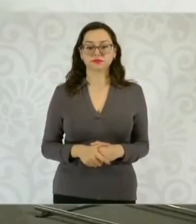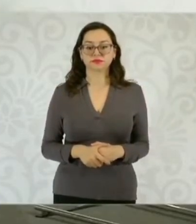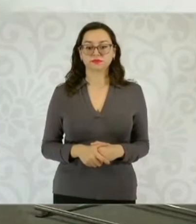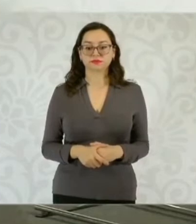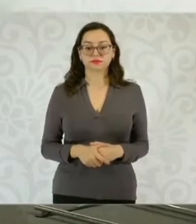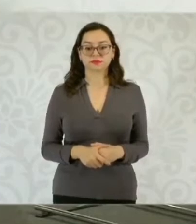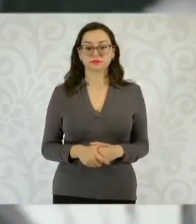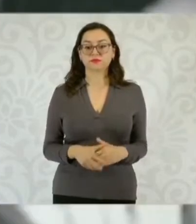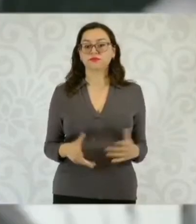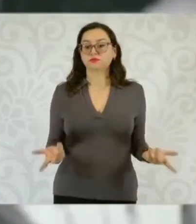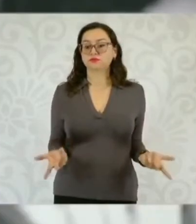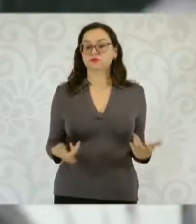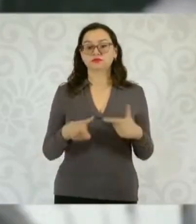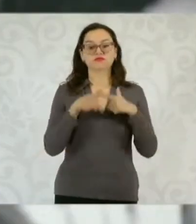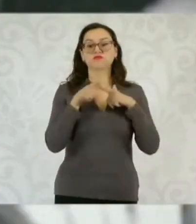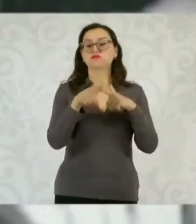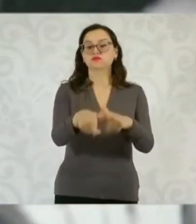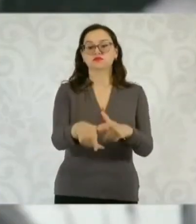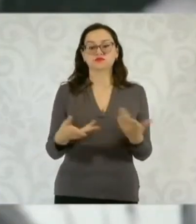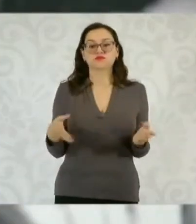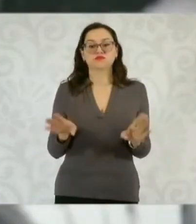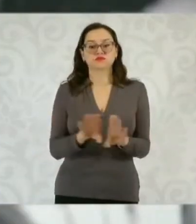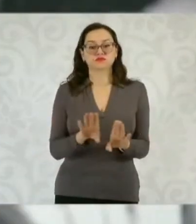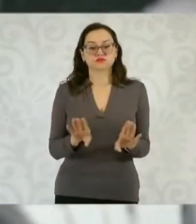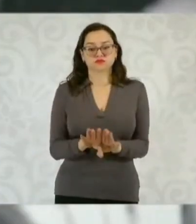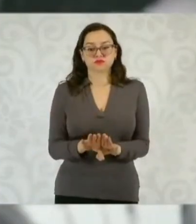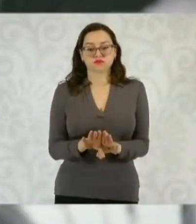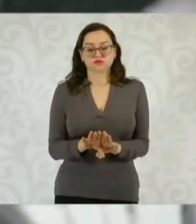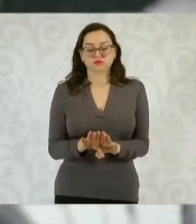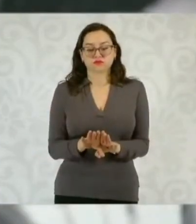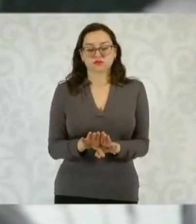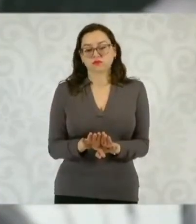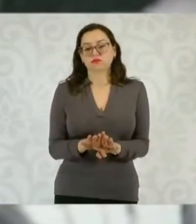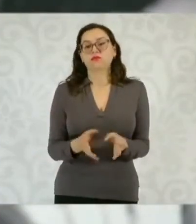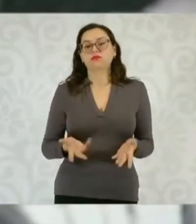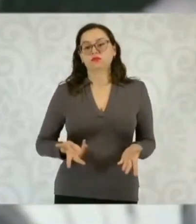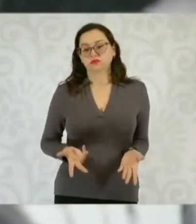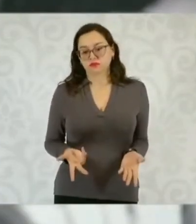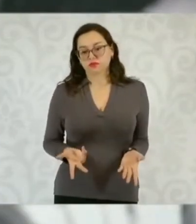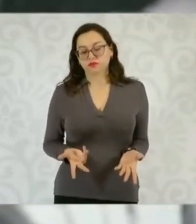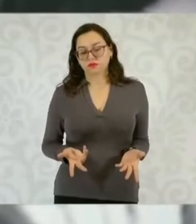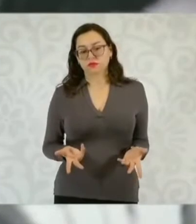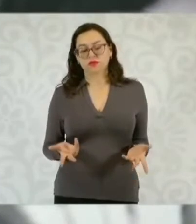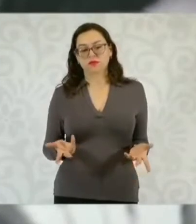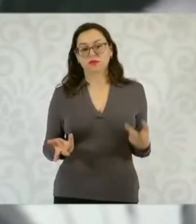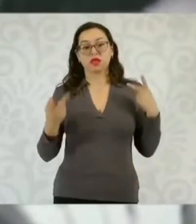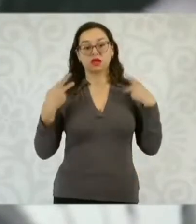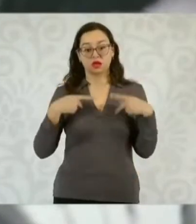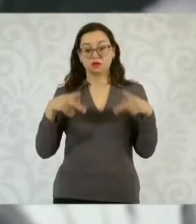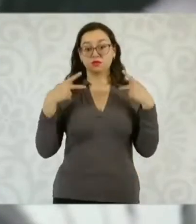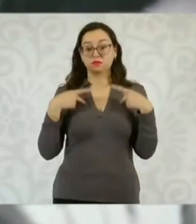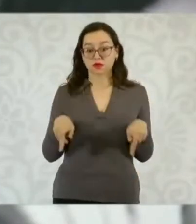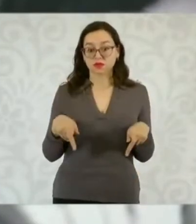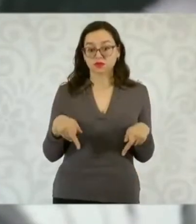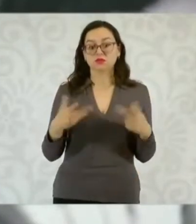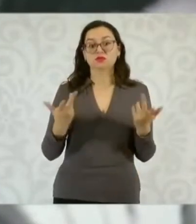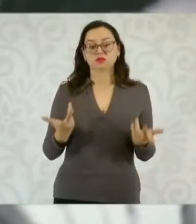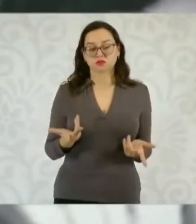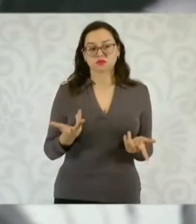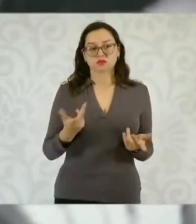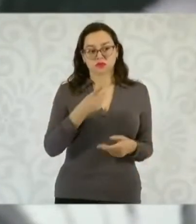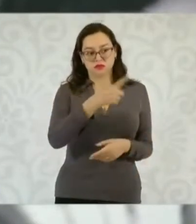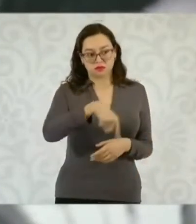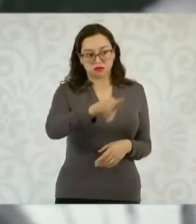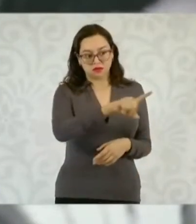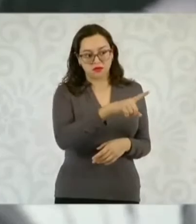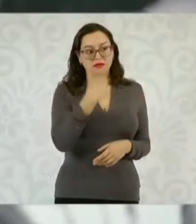¿Qué sigue ahora y cómo ha sido el proceso de selección? La primera vuelta de selección, cuando una aspirante hace su examen nacional a